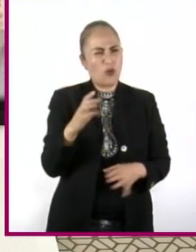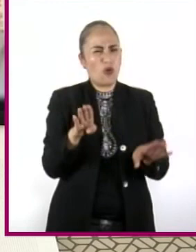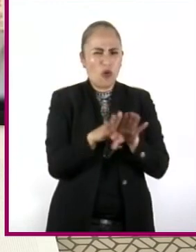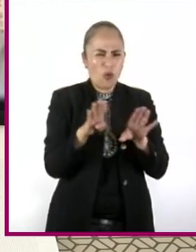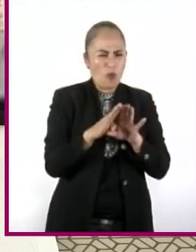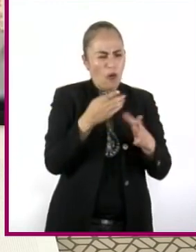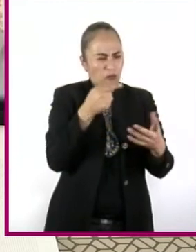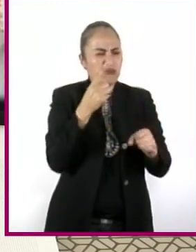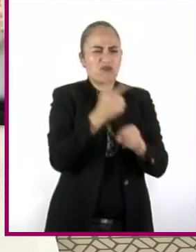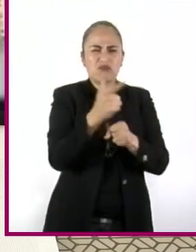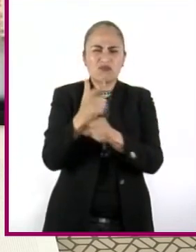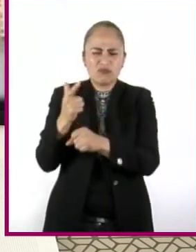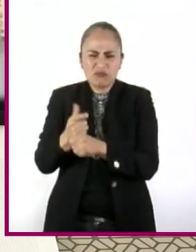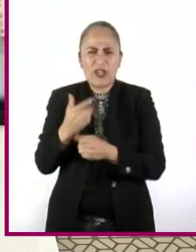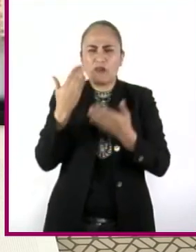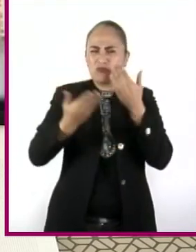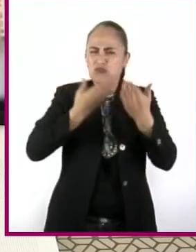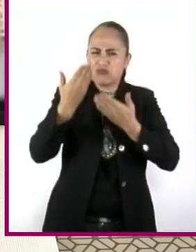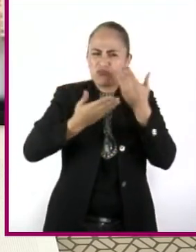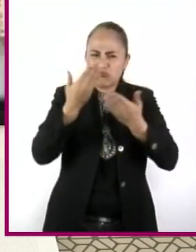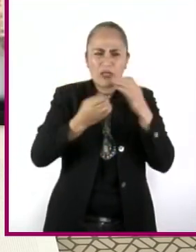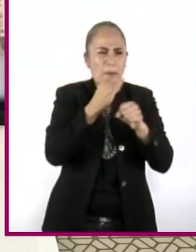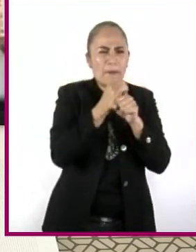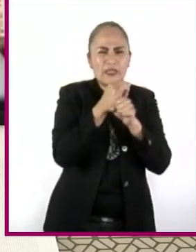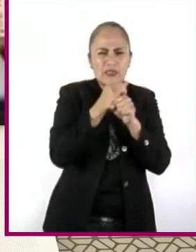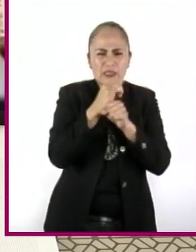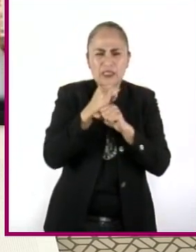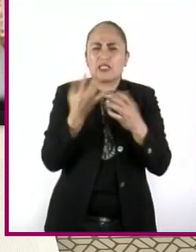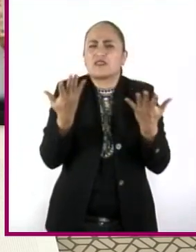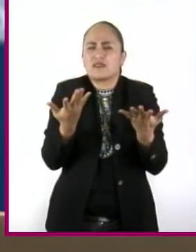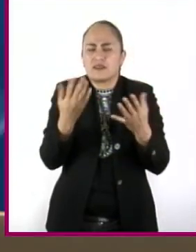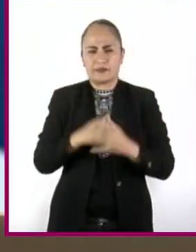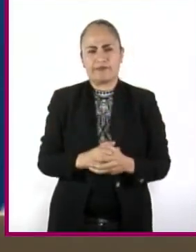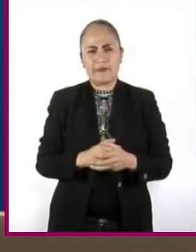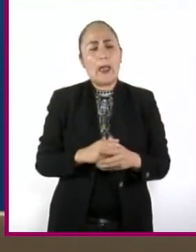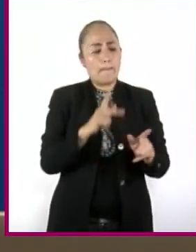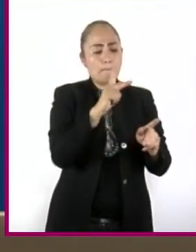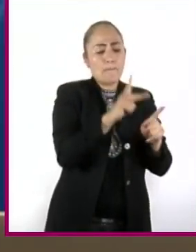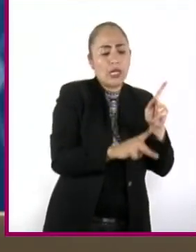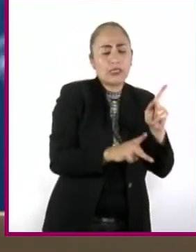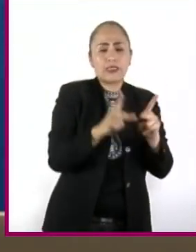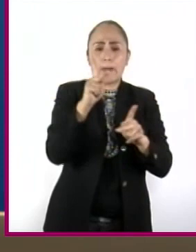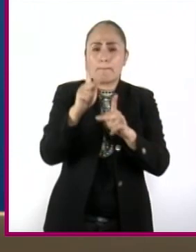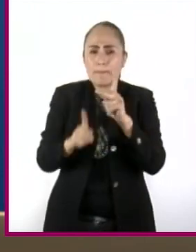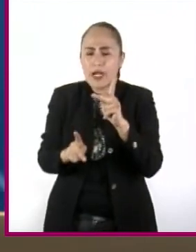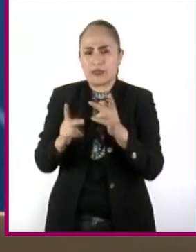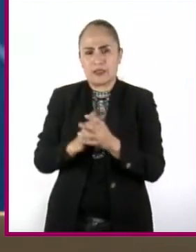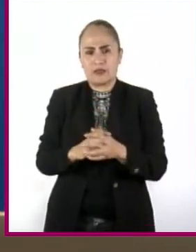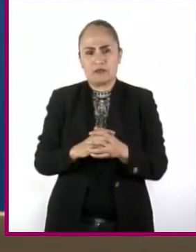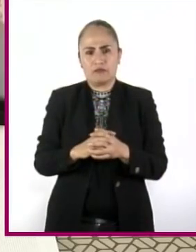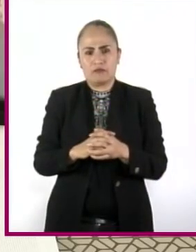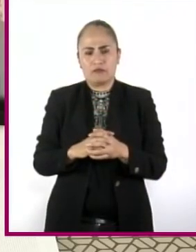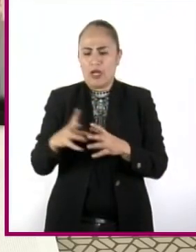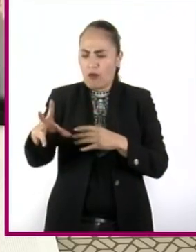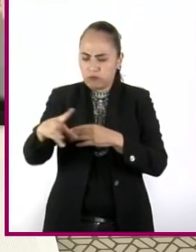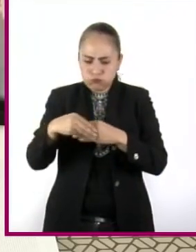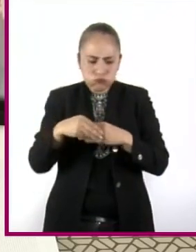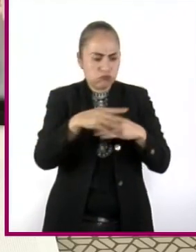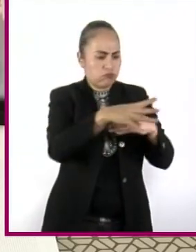se refiere a ir investigando las componentes, los constituyentes de la